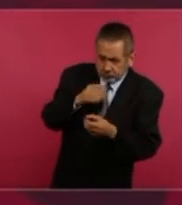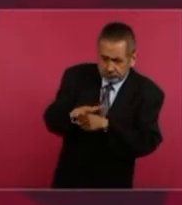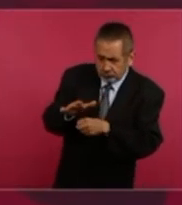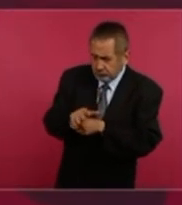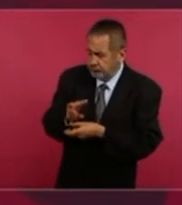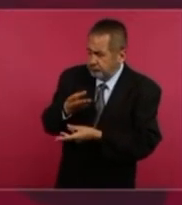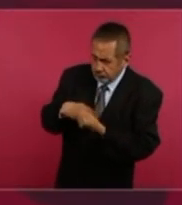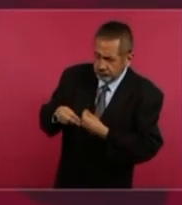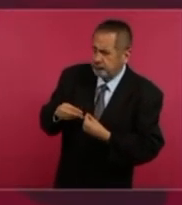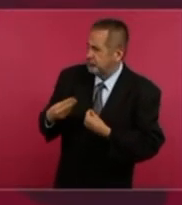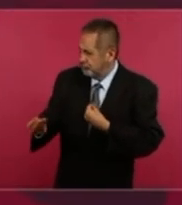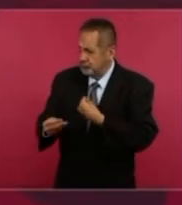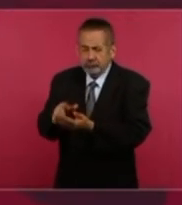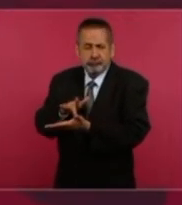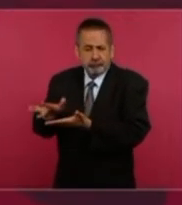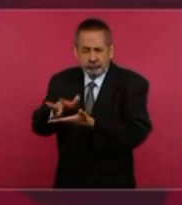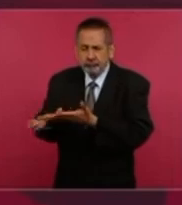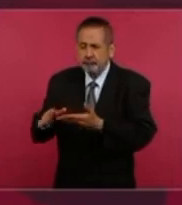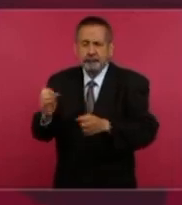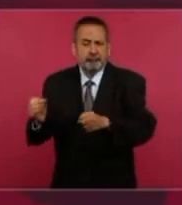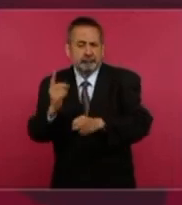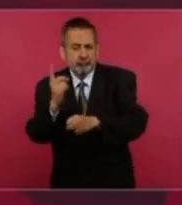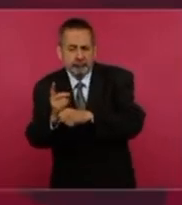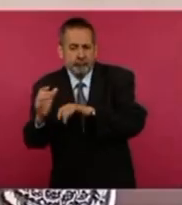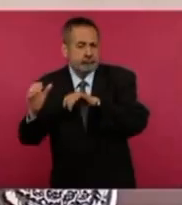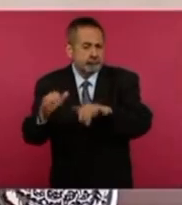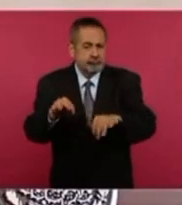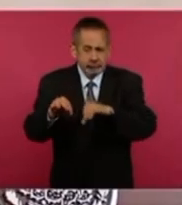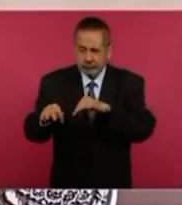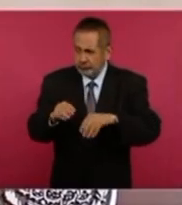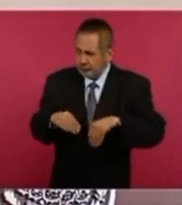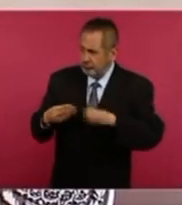necesita de oportunidades de trabajo, que necesita